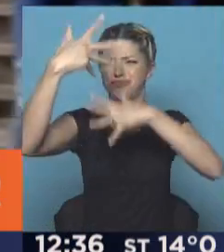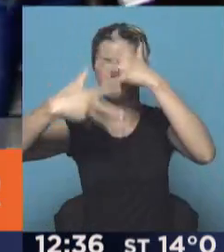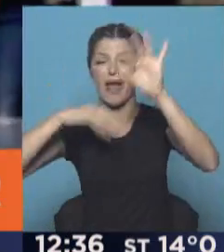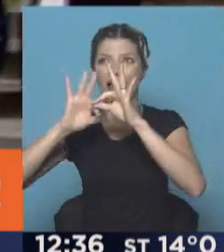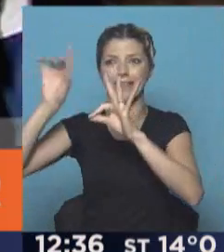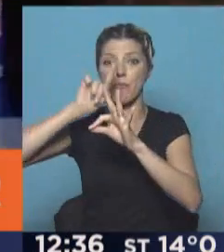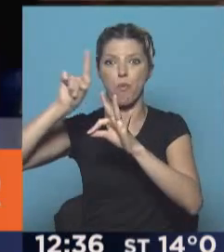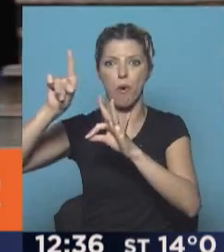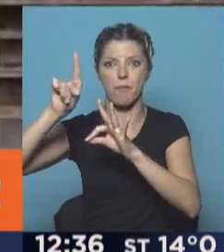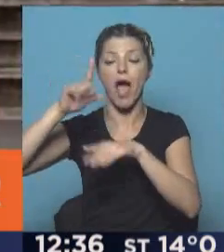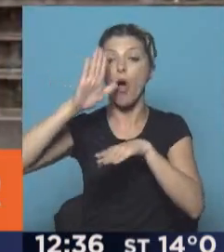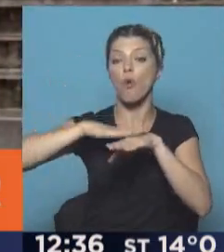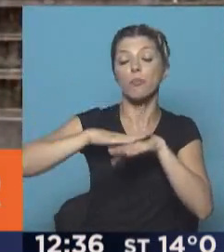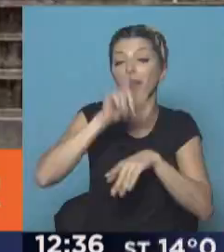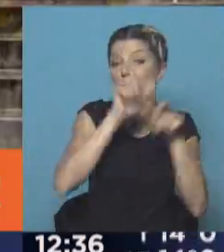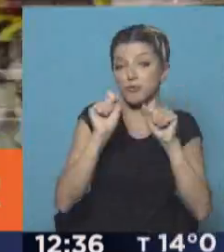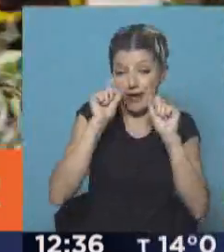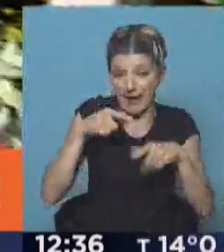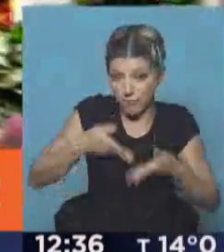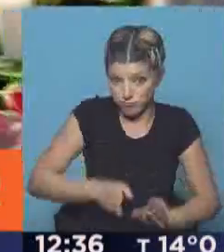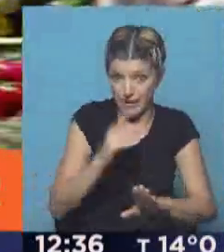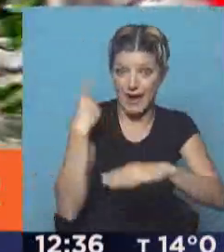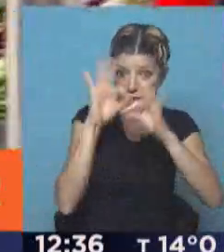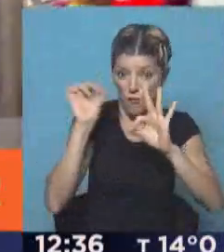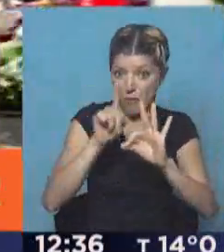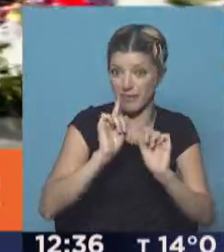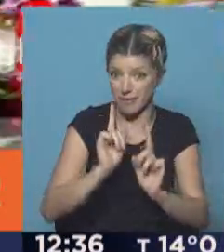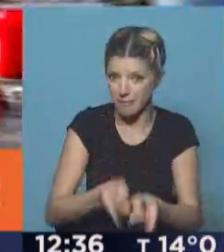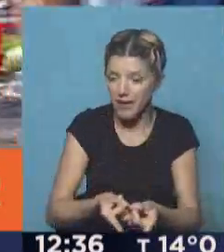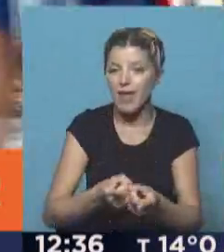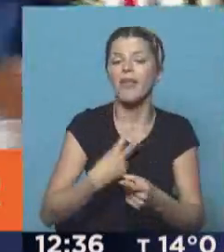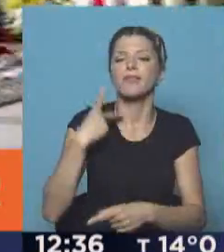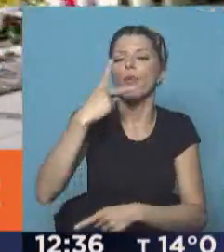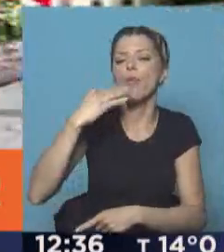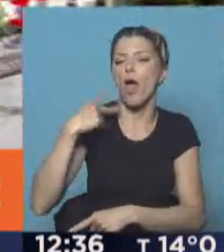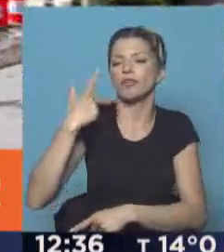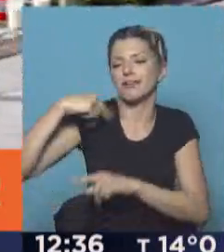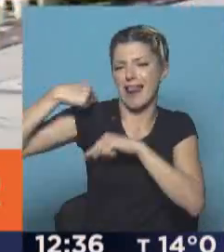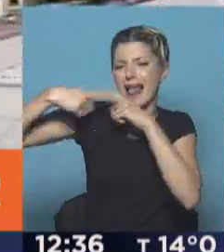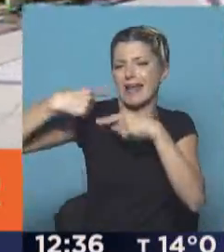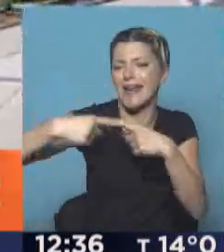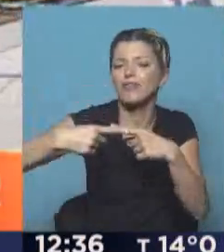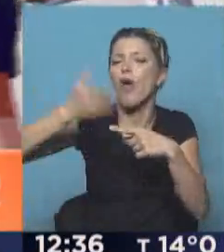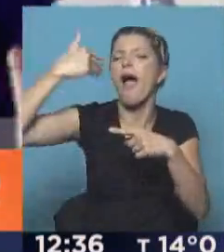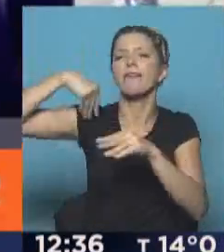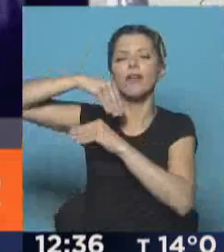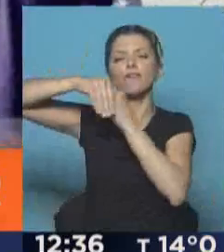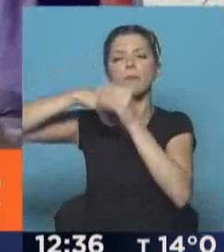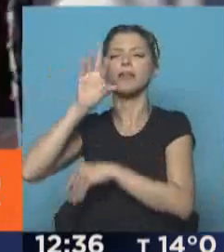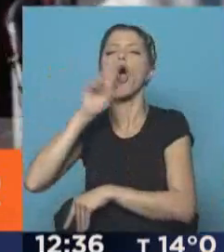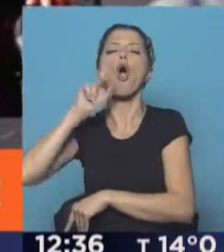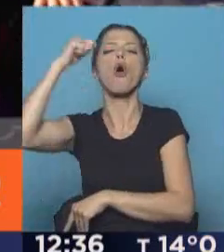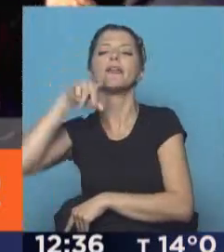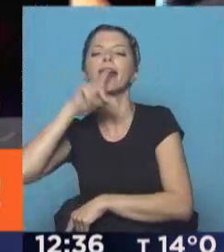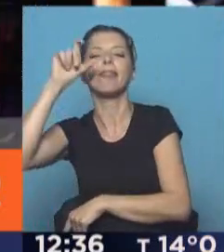Europa, protagonizada por ciudadanos europeos de segunda y hasta tercera generación provenientes de familias de Medio Oriente